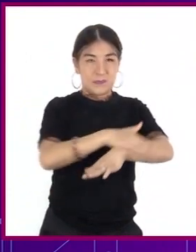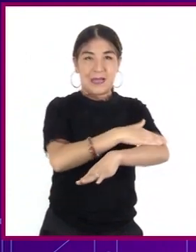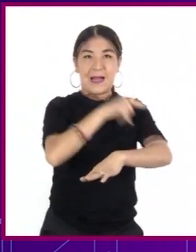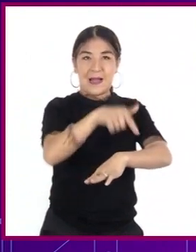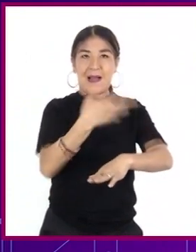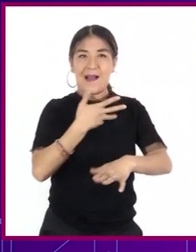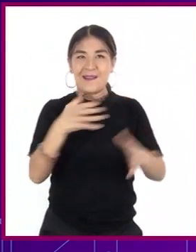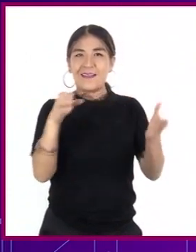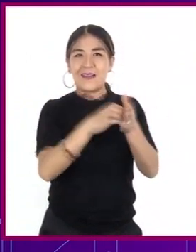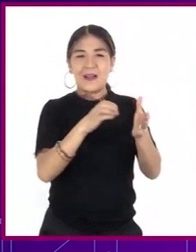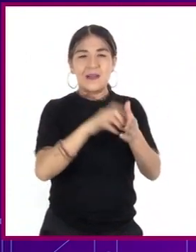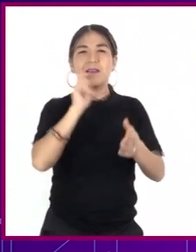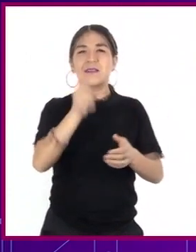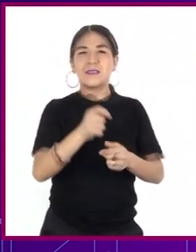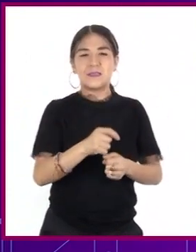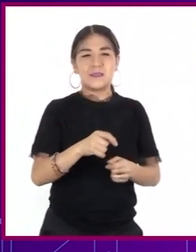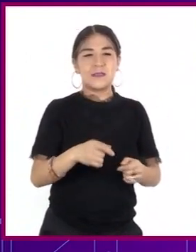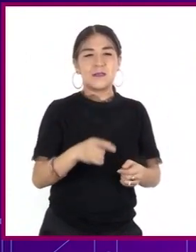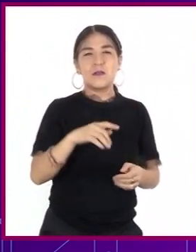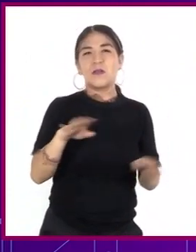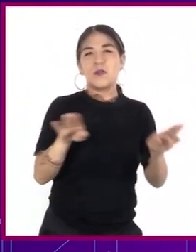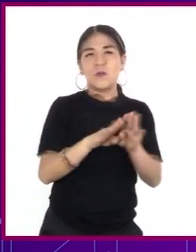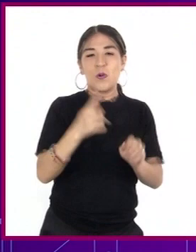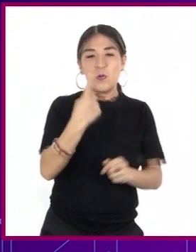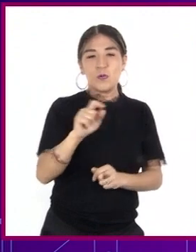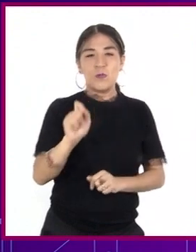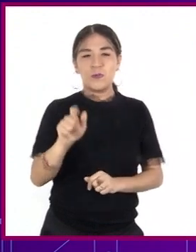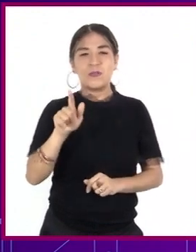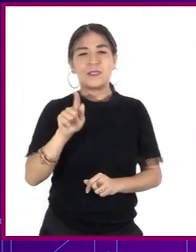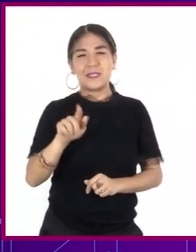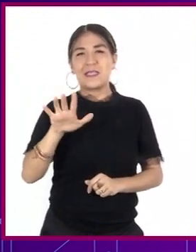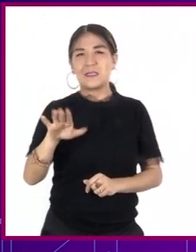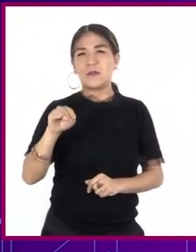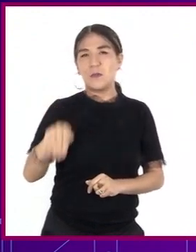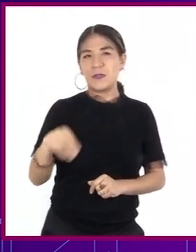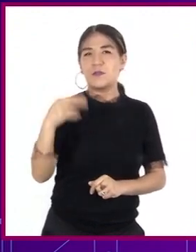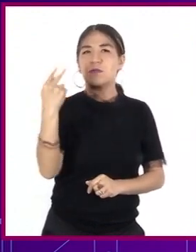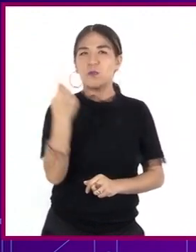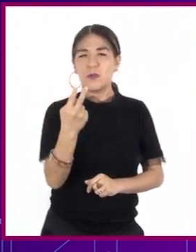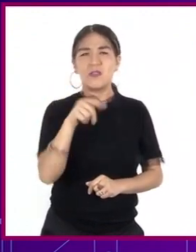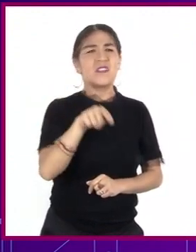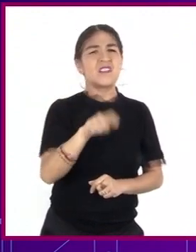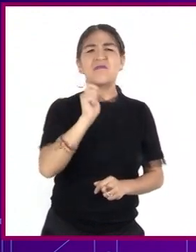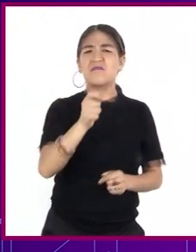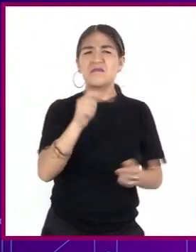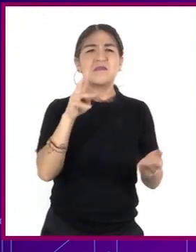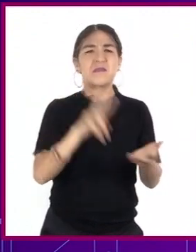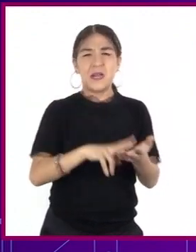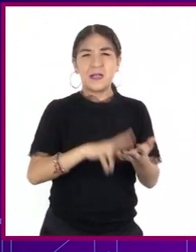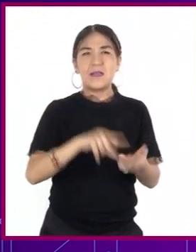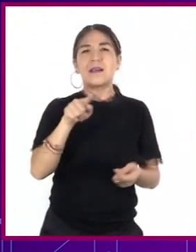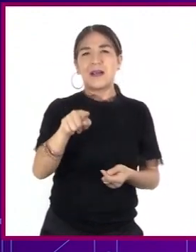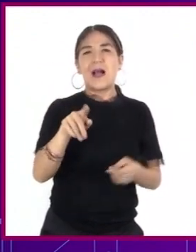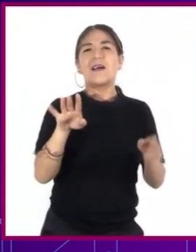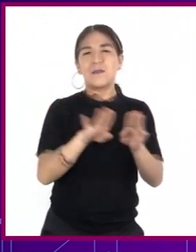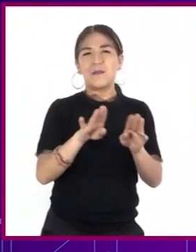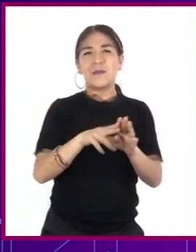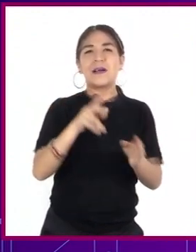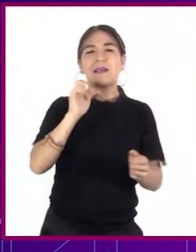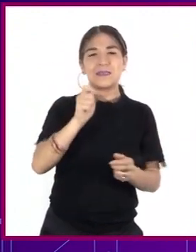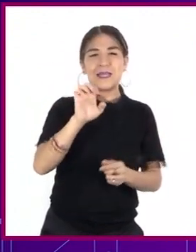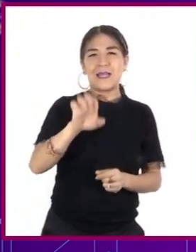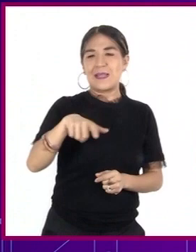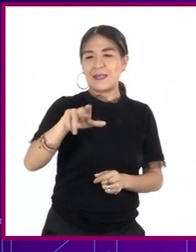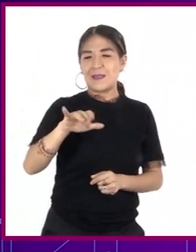en una caja se cubre un área de 1.75 metros cuadrados. Este valor será el factor de equivalencia.